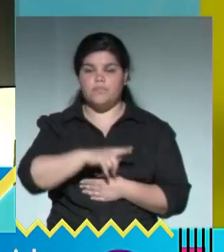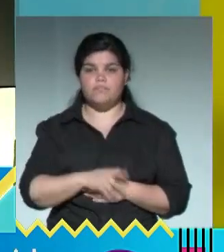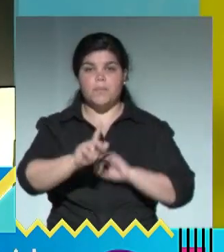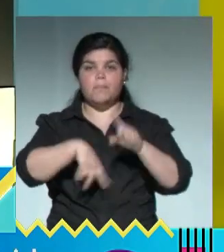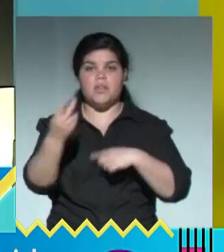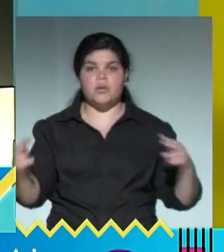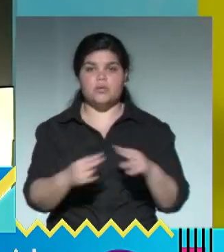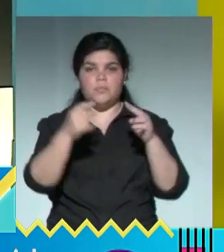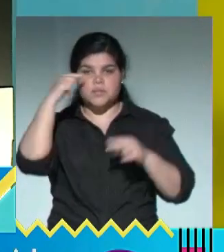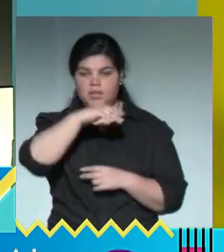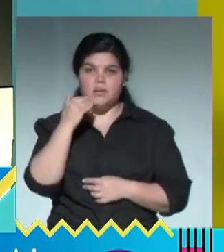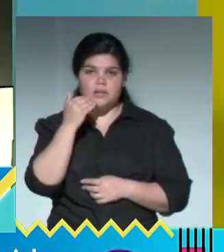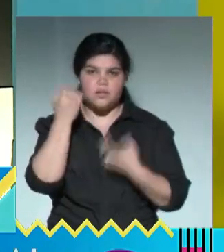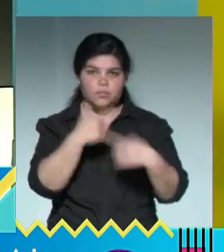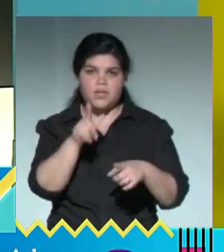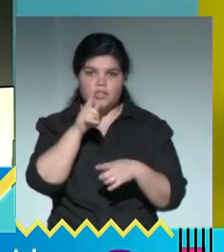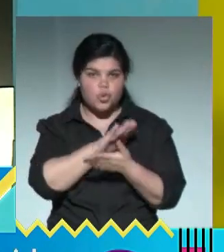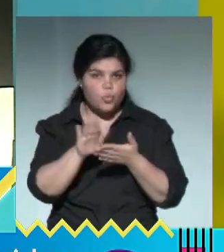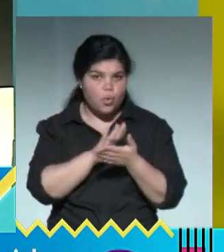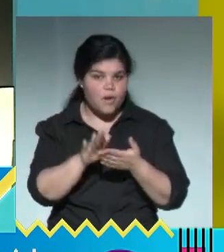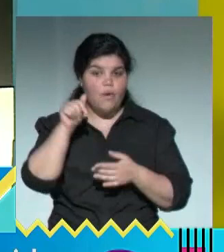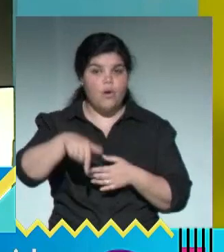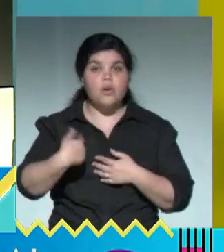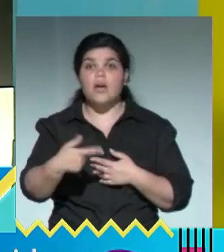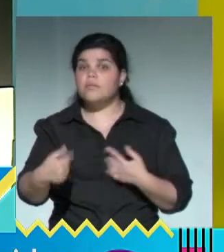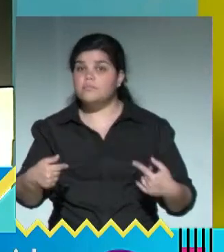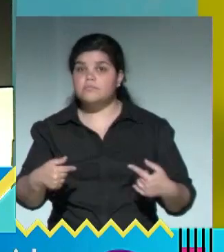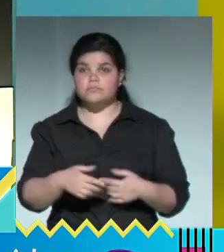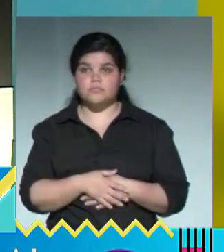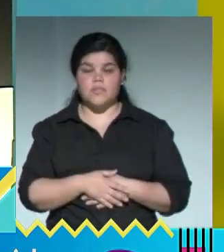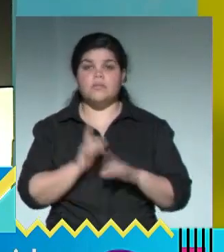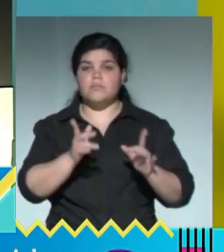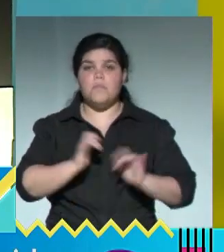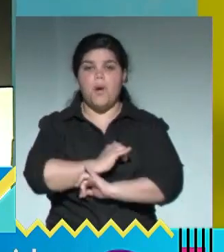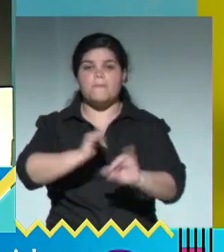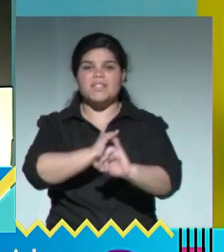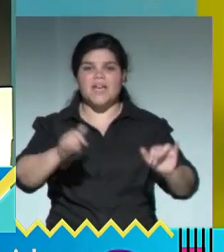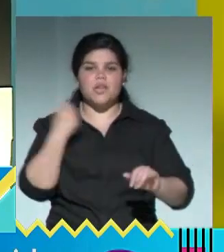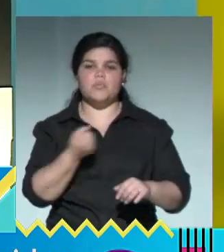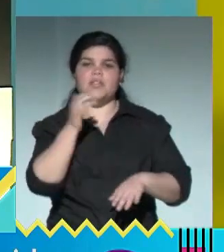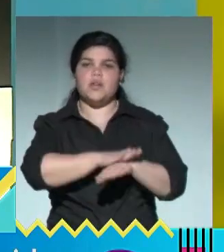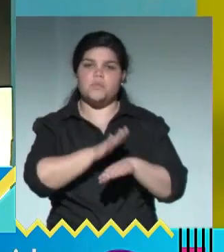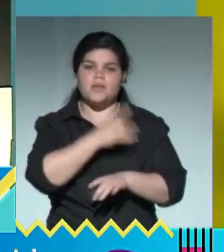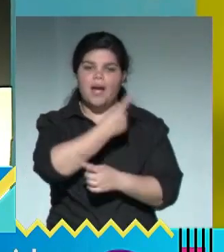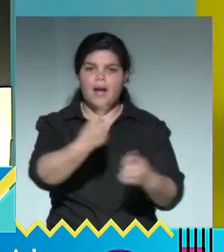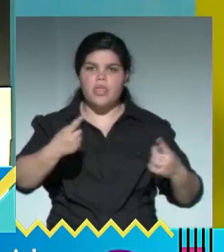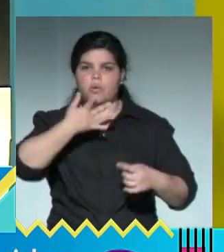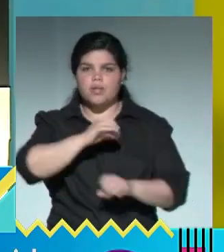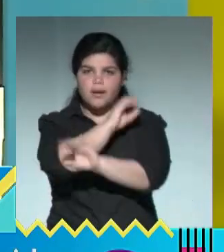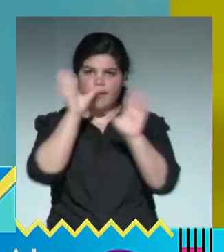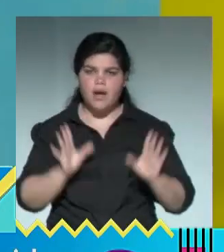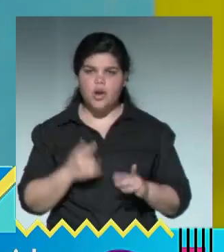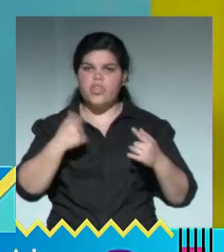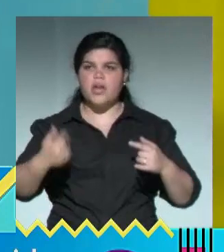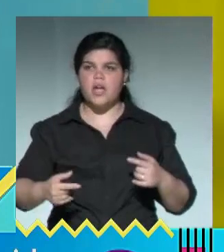a las 19 horas en un nuevo Distintos Parecidos y en este caso reiterar el mensaje que tiene que ver con la responsabilidad y la conciencia al momento de